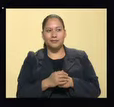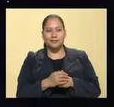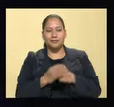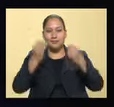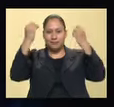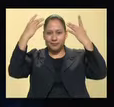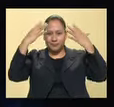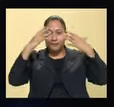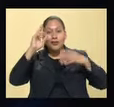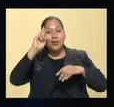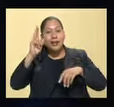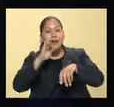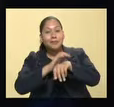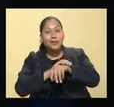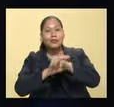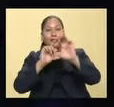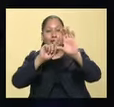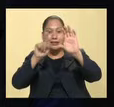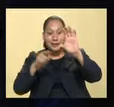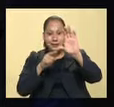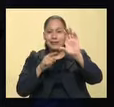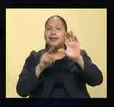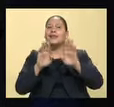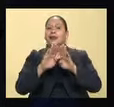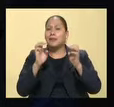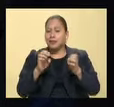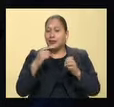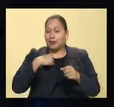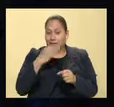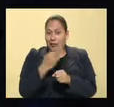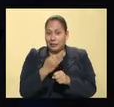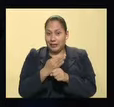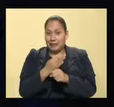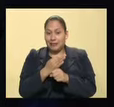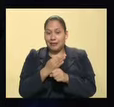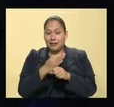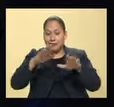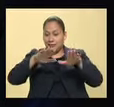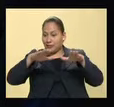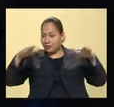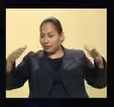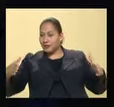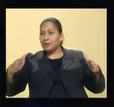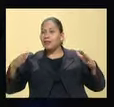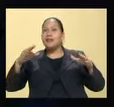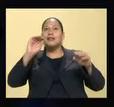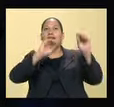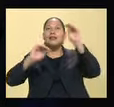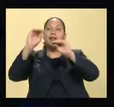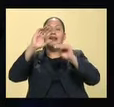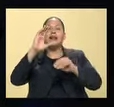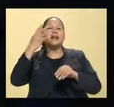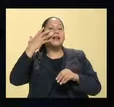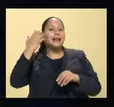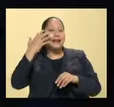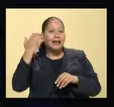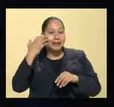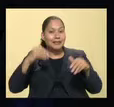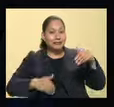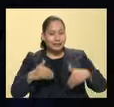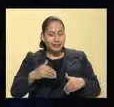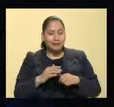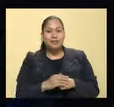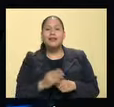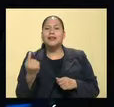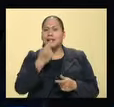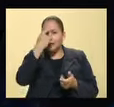¿Qué tal, amigas de tu ciudad? ¿Cómo están? Estamos en el escenario de Cats. ¡Qué maravilla! ¿Pero